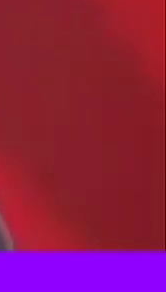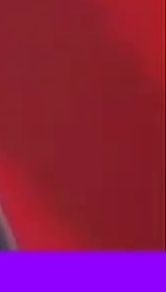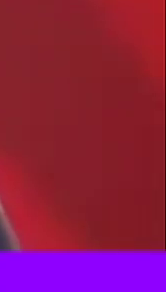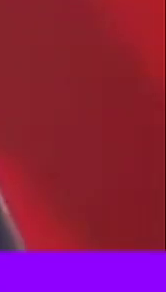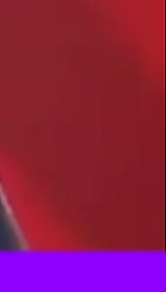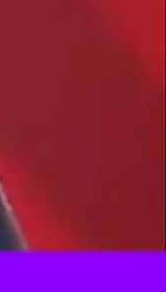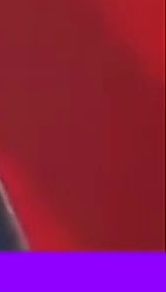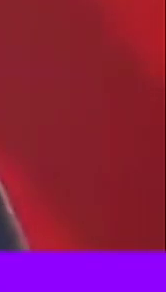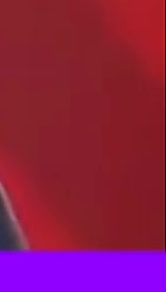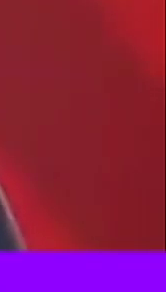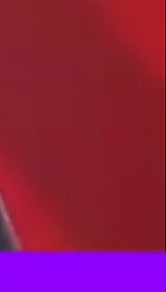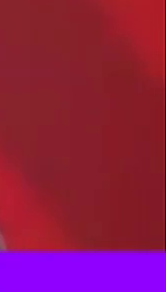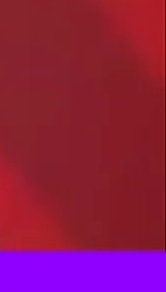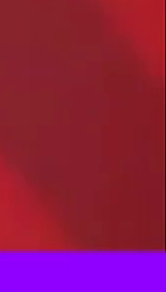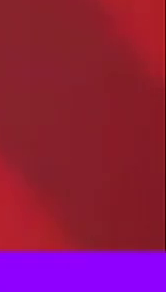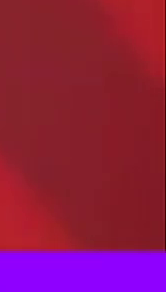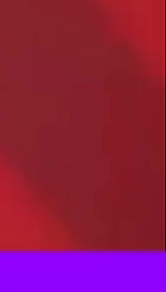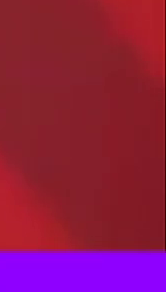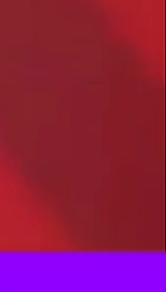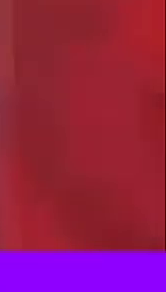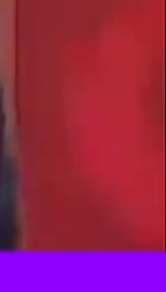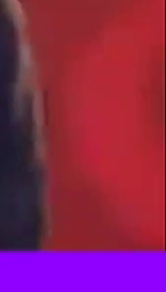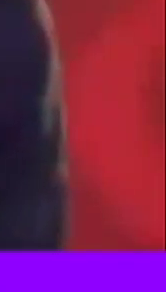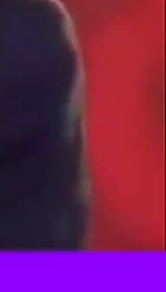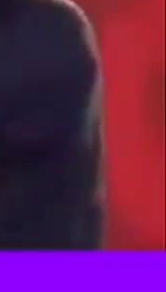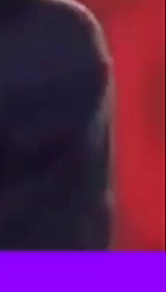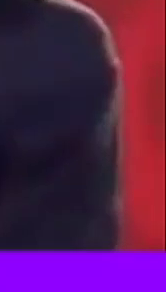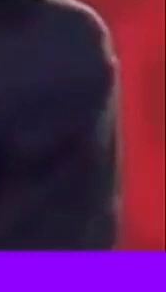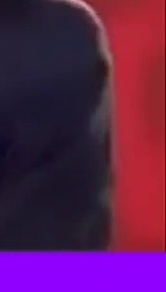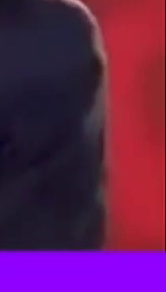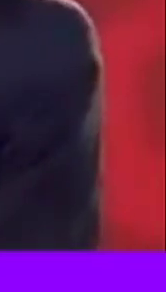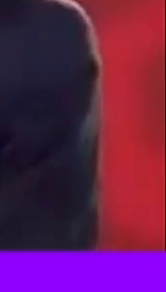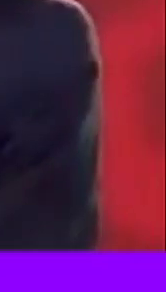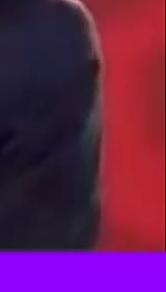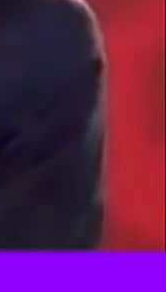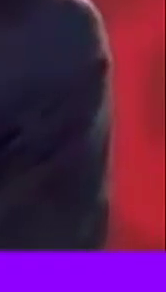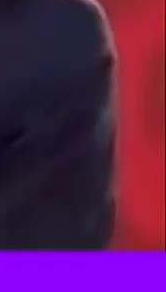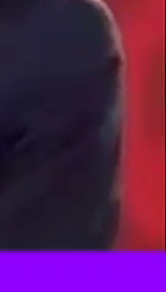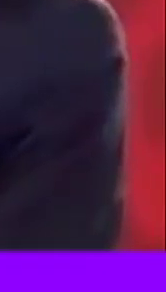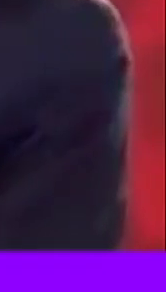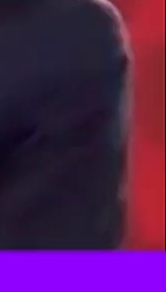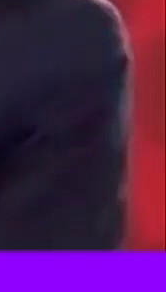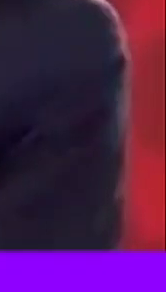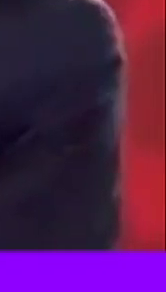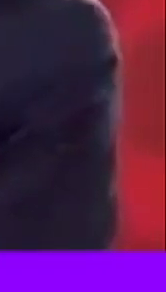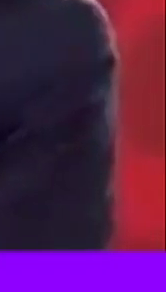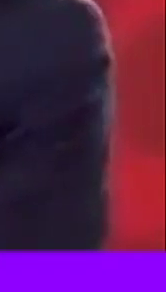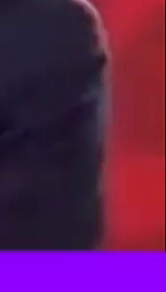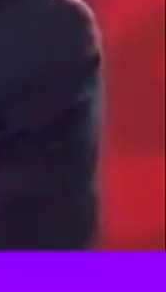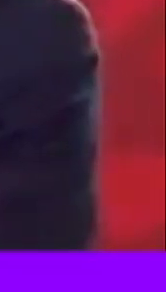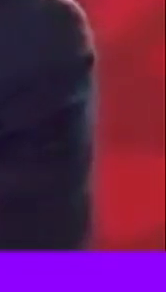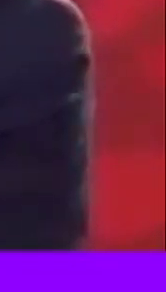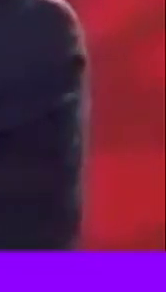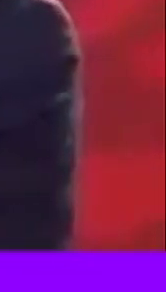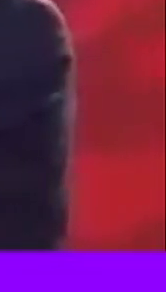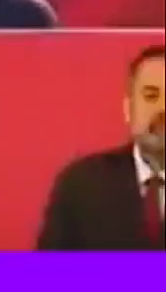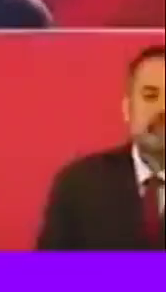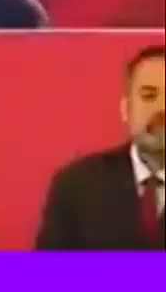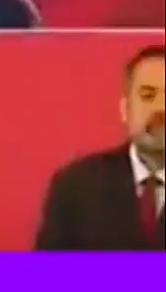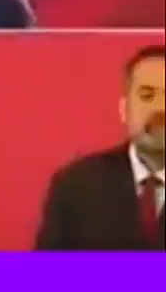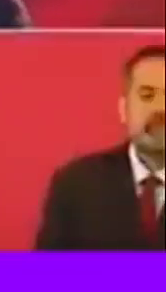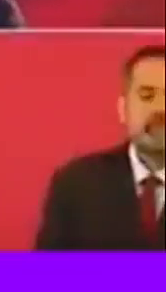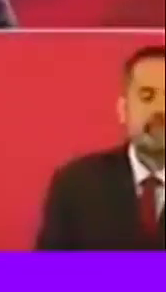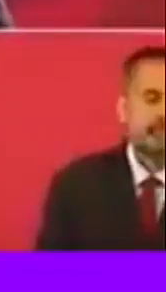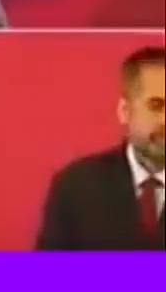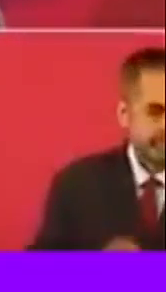afectará muchísimo a la gente, sobre todo a la gente. Dice López Obrador que se vayan al sur, como que si nomás fuera de mover la empresa de aquí en Nuevo